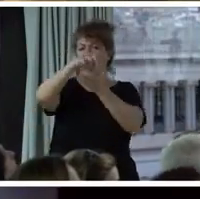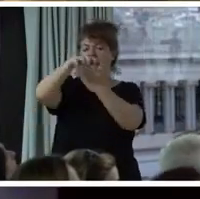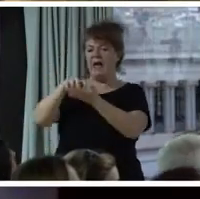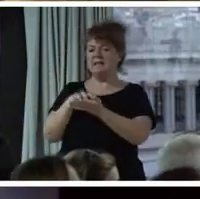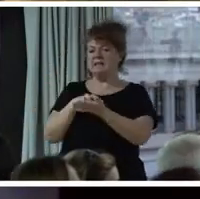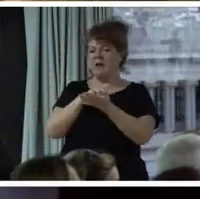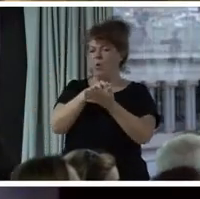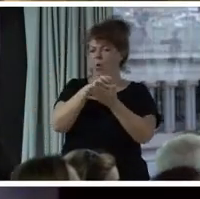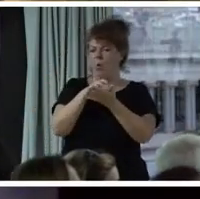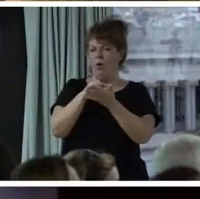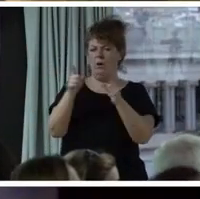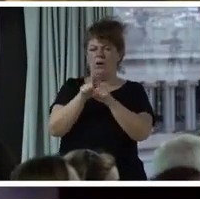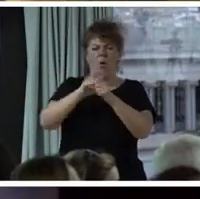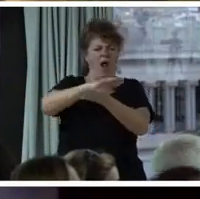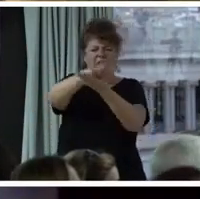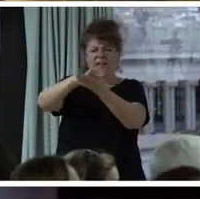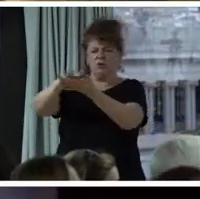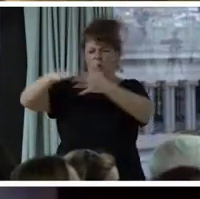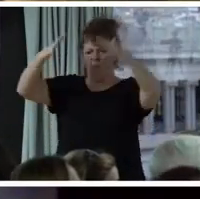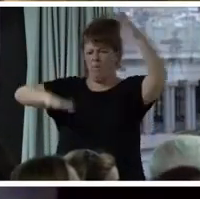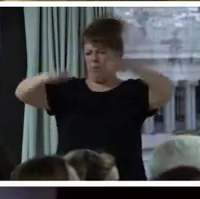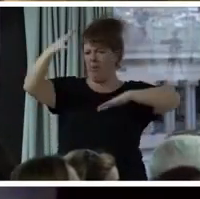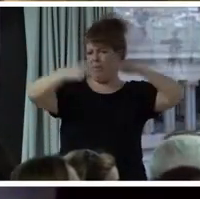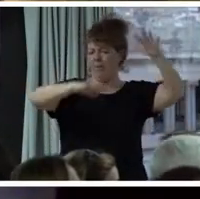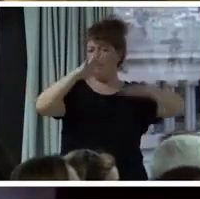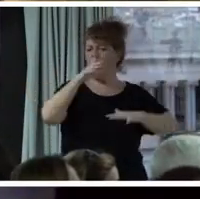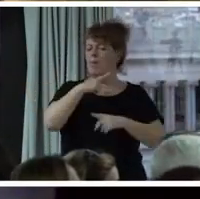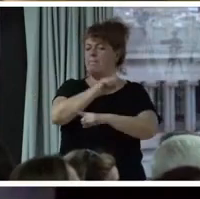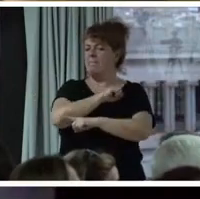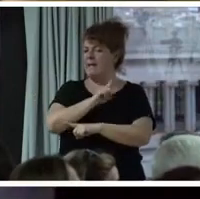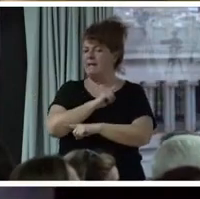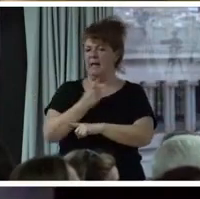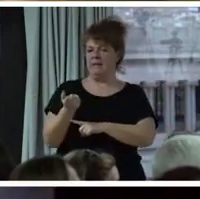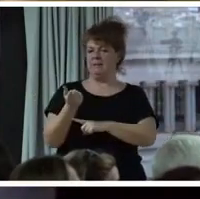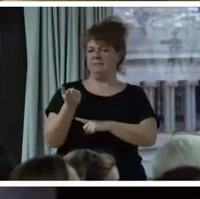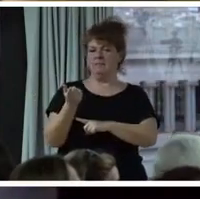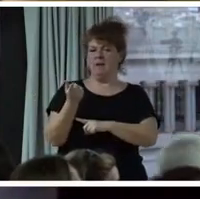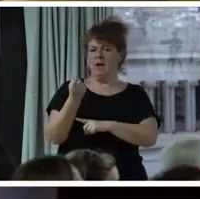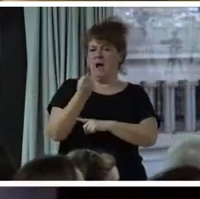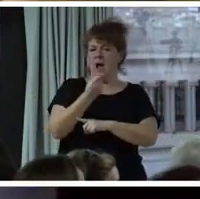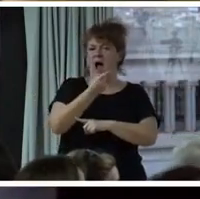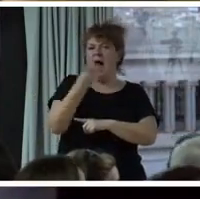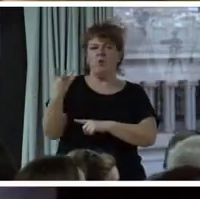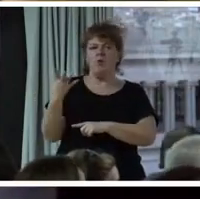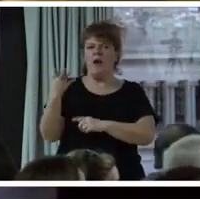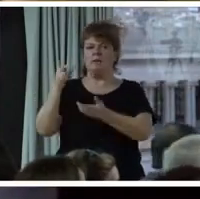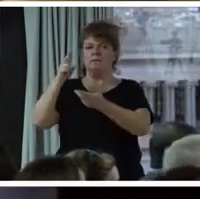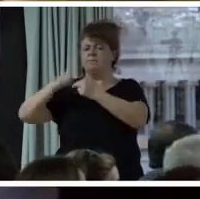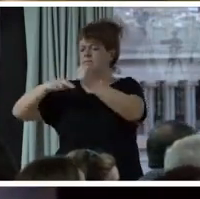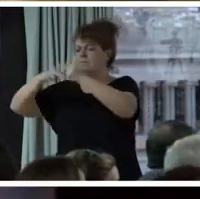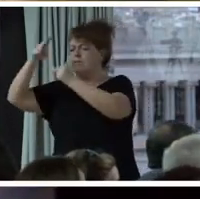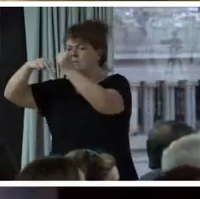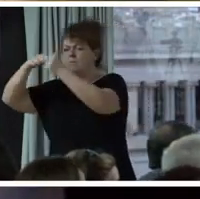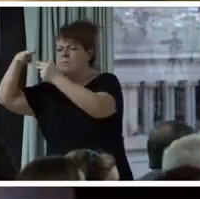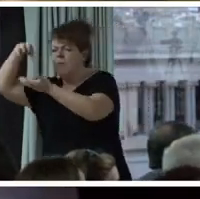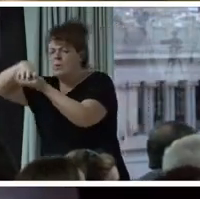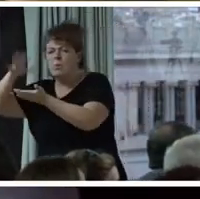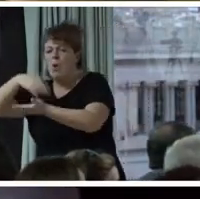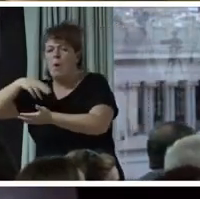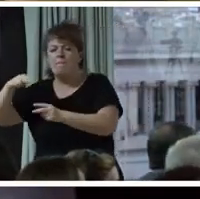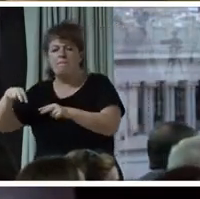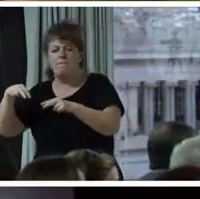en continuo riesgo de destrucción por los militares y otras que no llegan a construirse por falta de